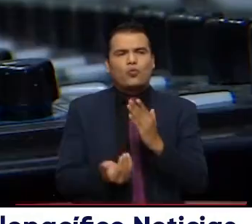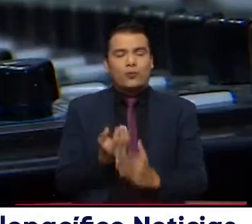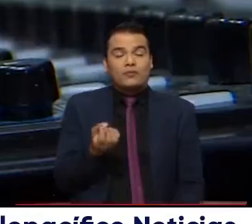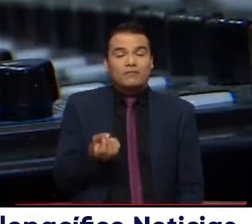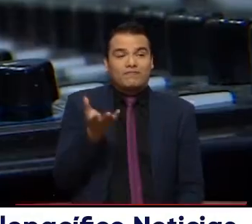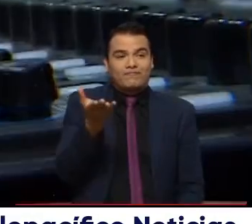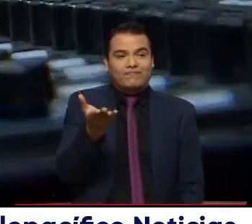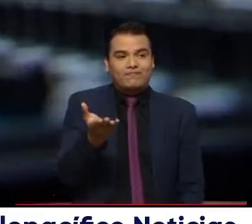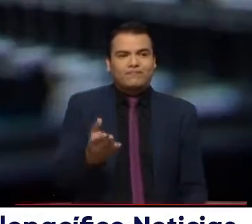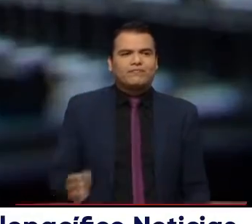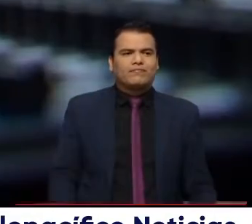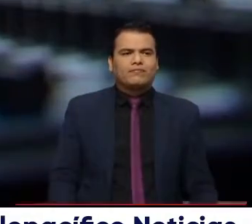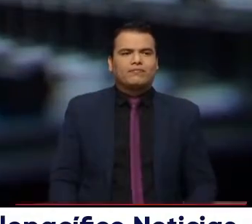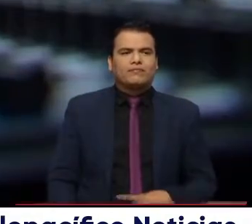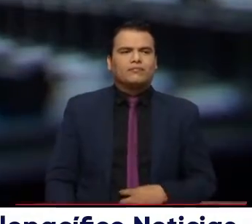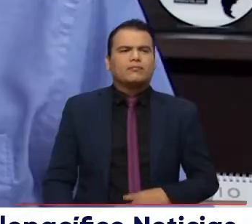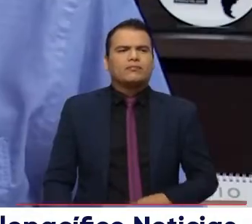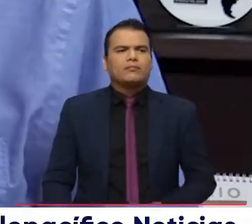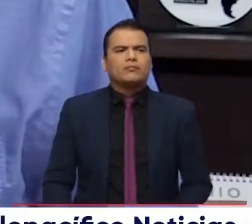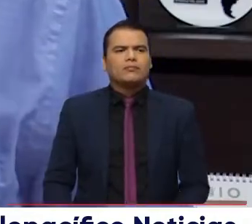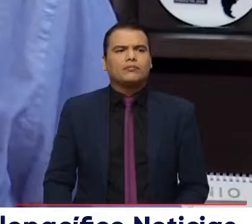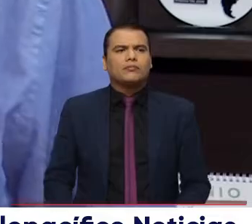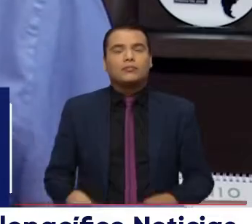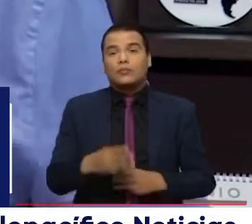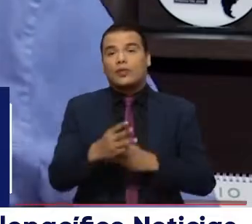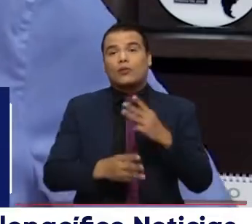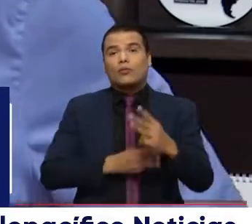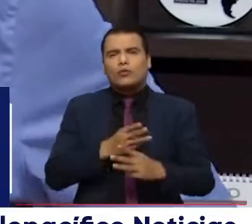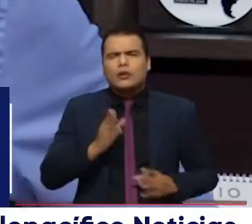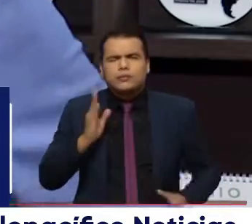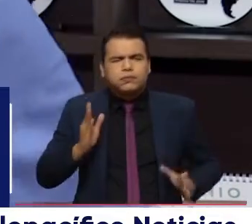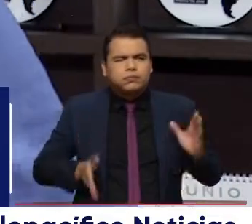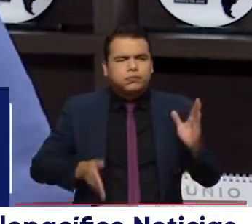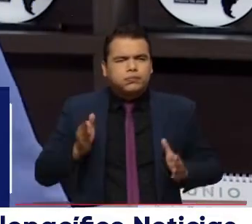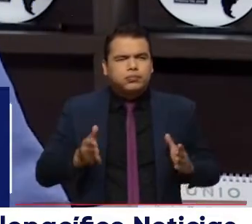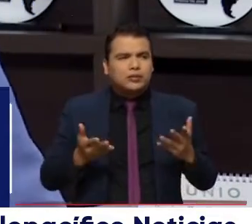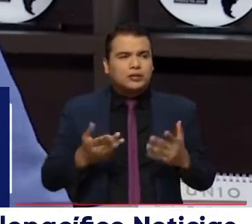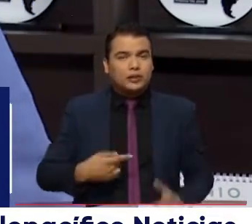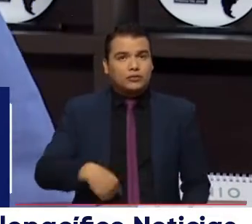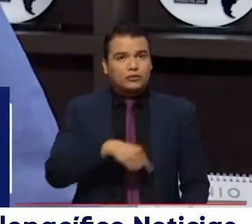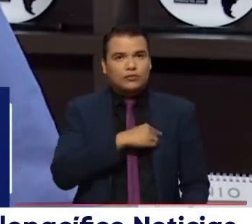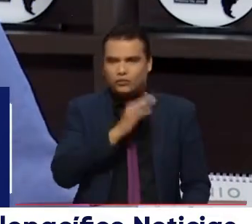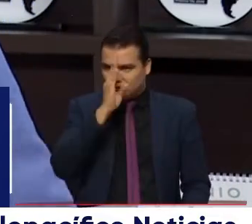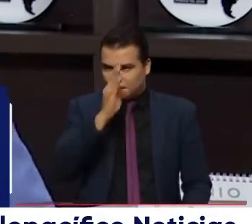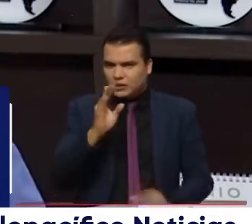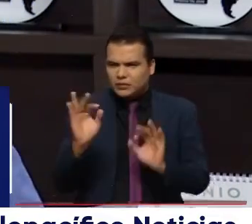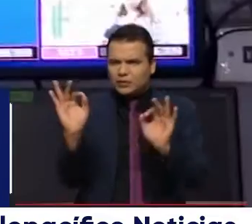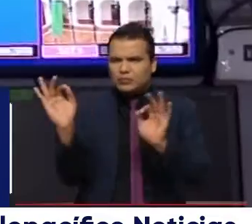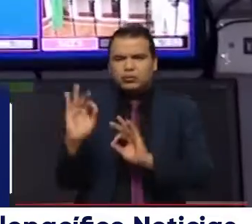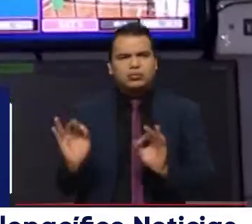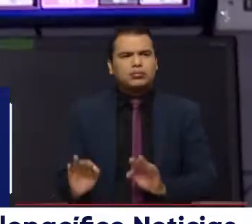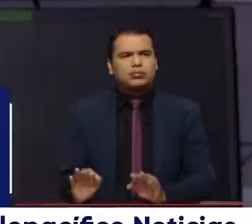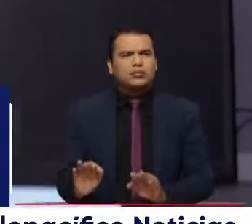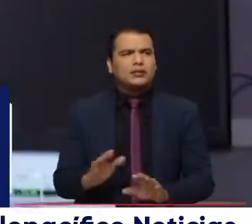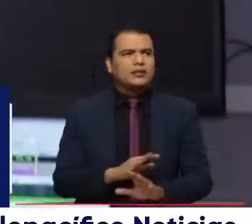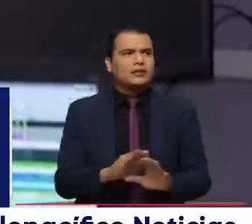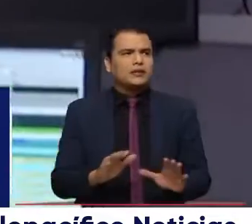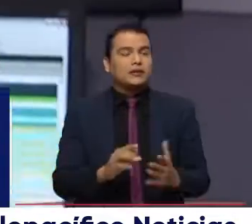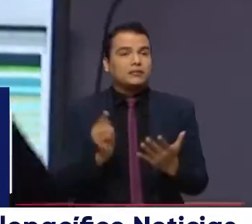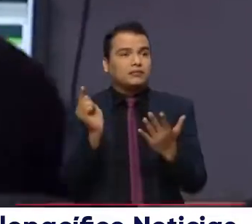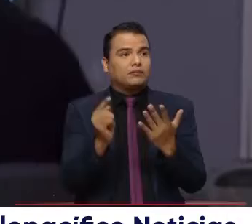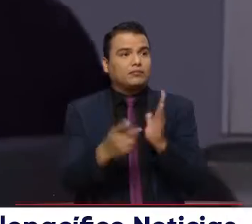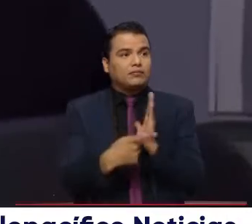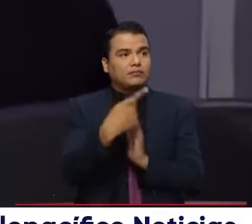que prepara el canal. Viene el Mundial de Atletismo, el cual venimos trabajando directamente con World Athletics. Cada proyecto